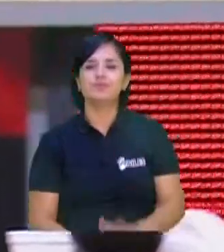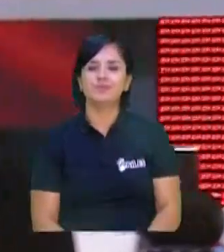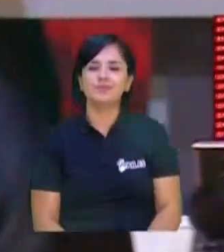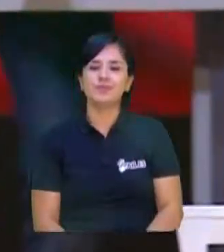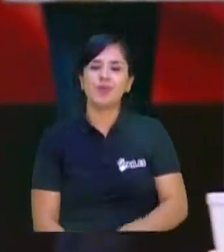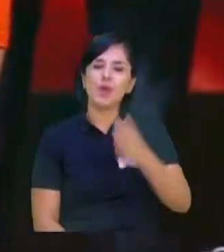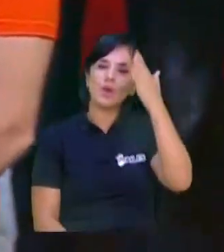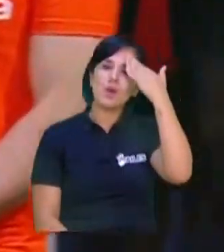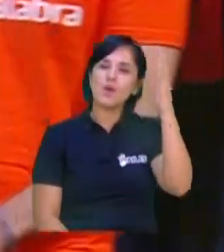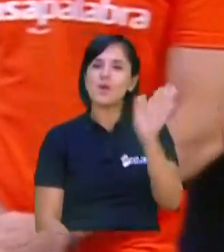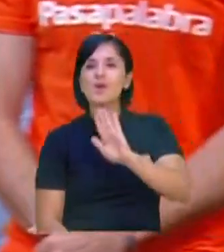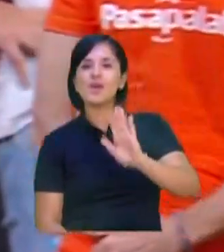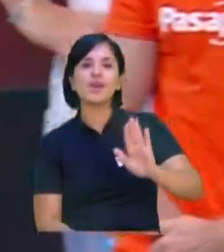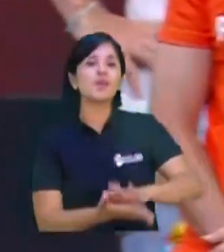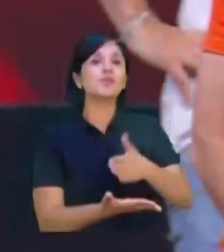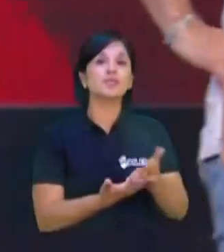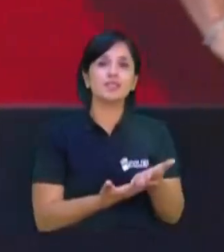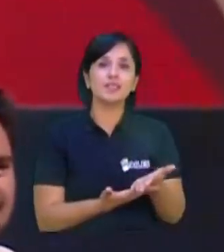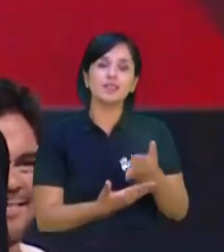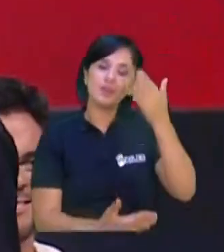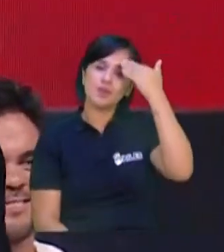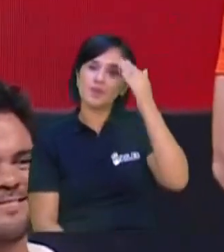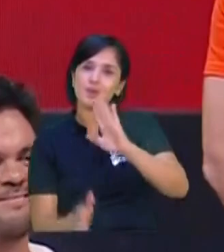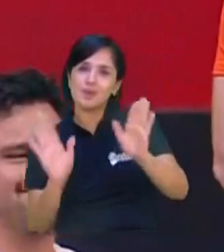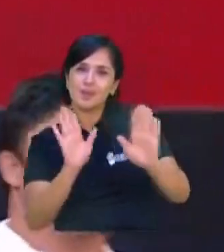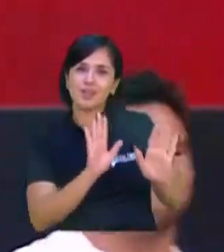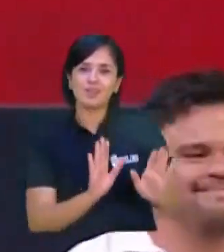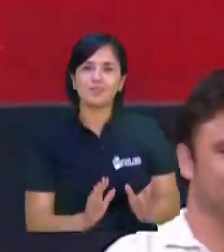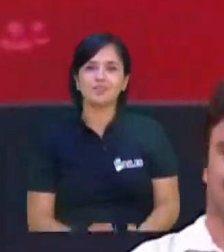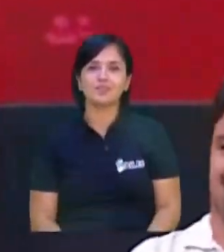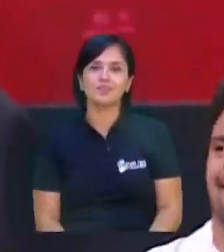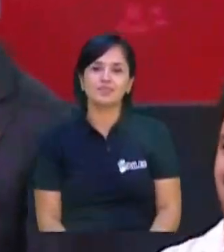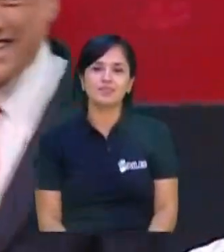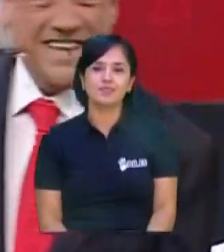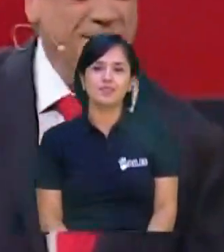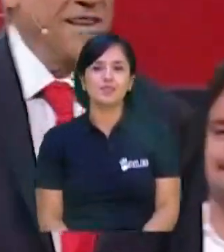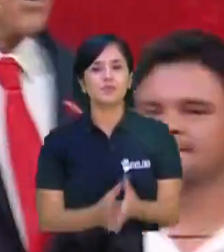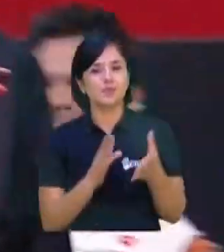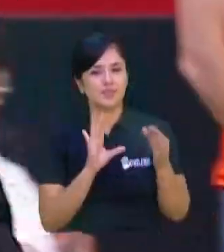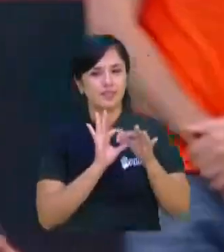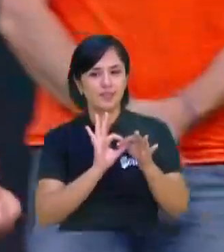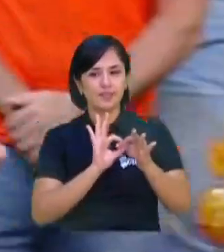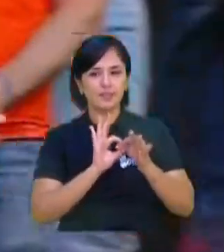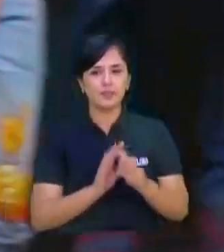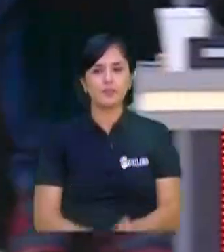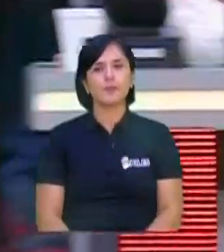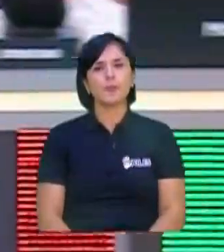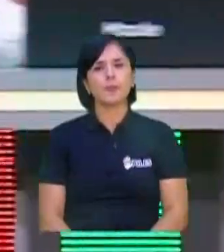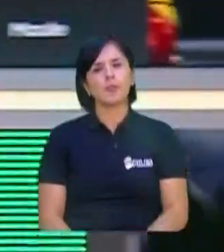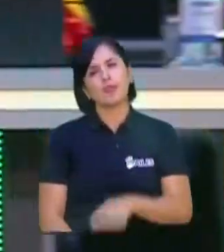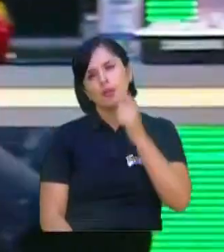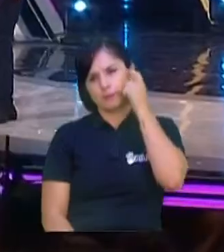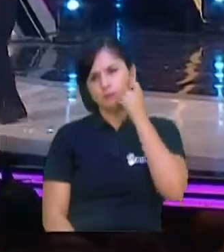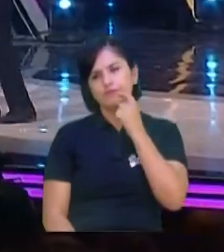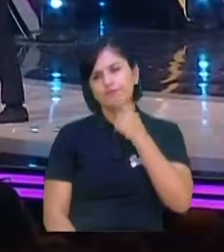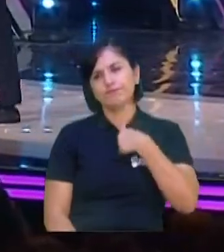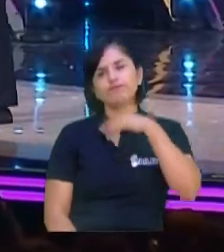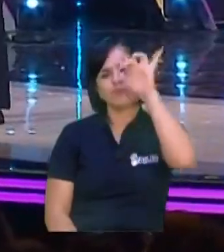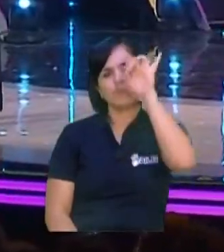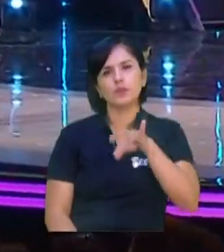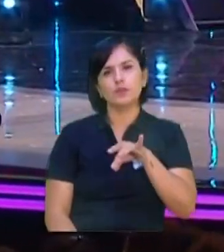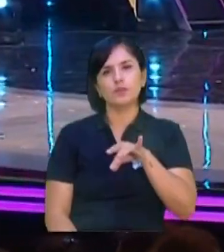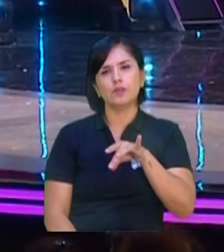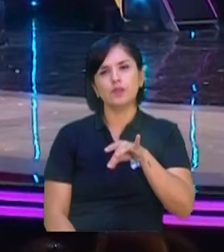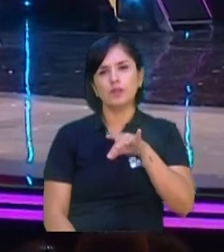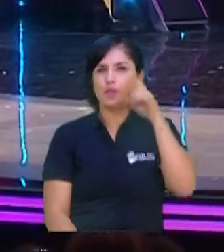Hola, hola. ¿Cómo está ahí? Hola, hola. Muchas gracias. Oiga, Mario, yo sé